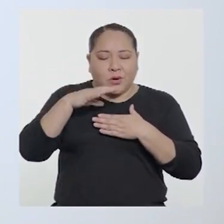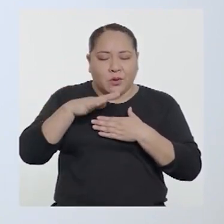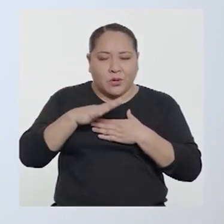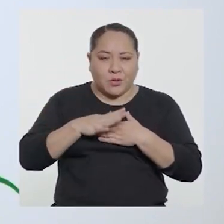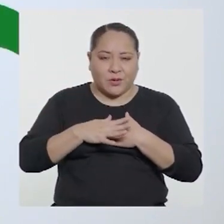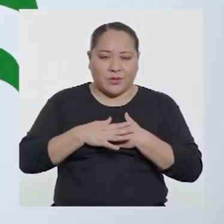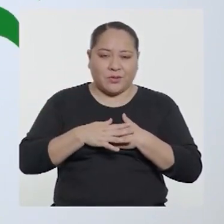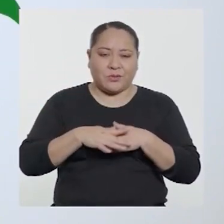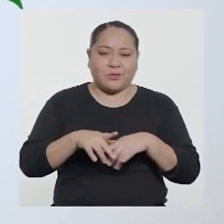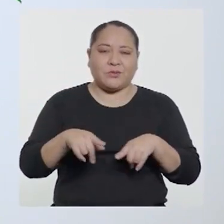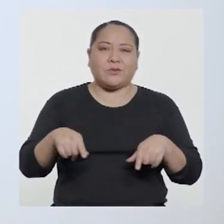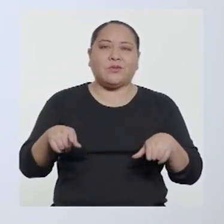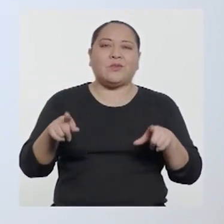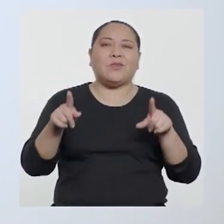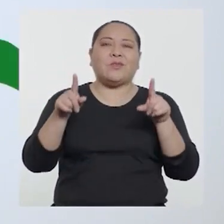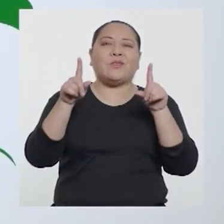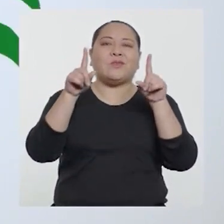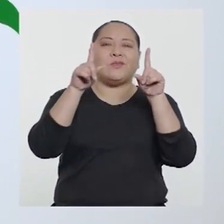subimos despacio.